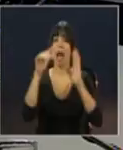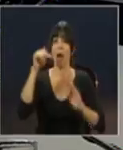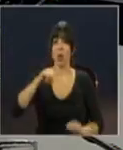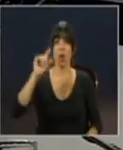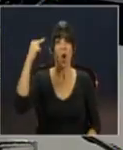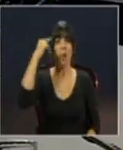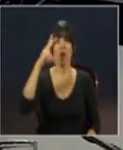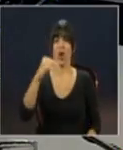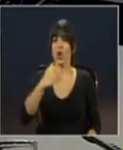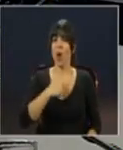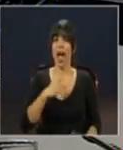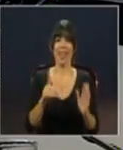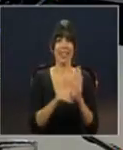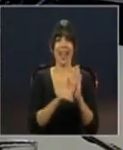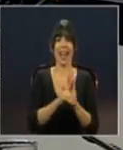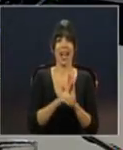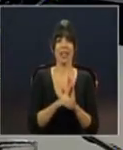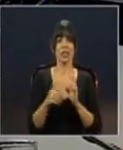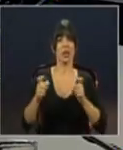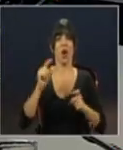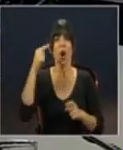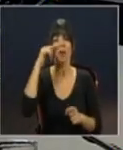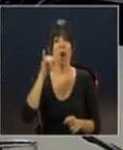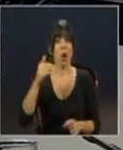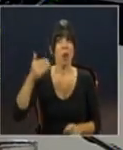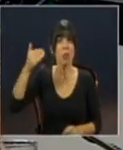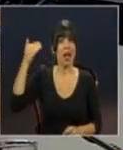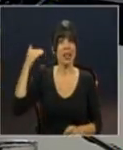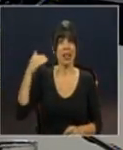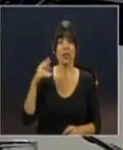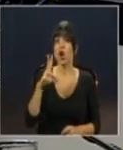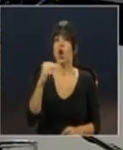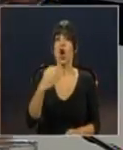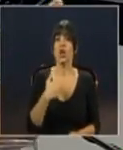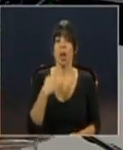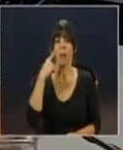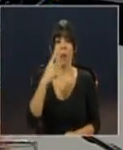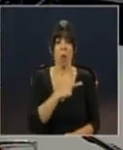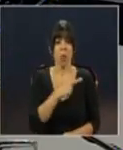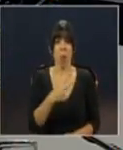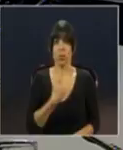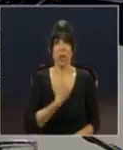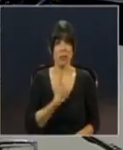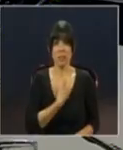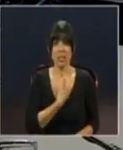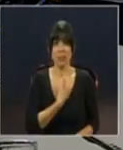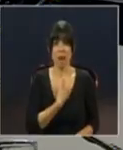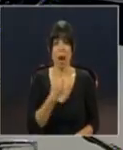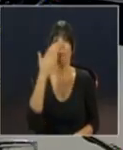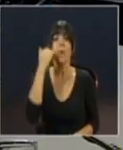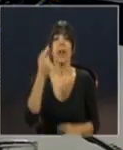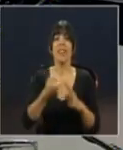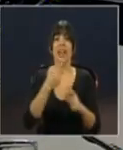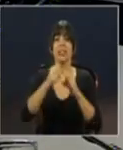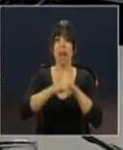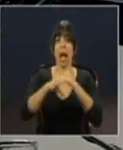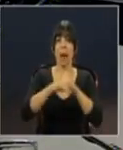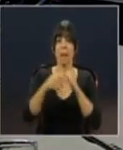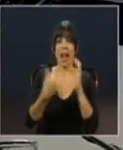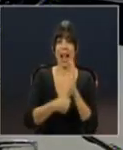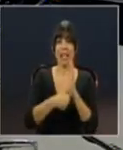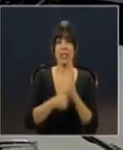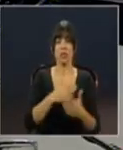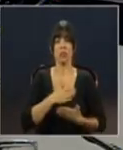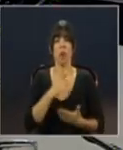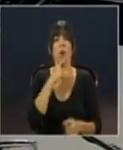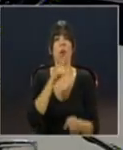no tiene derecho a gobernar como los anteriores. No lo tiene por voluntad propia, porque desde la campaña electoral generamos